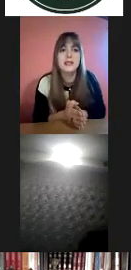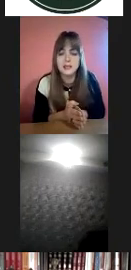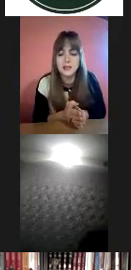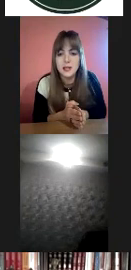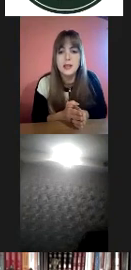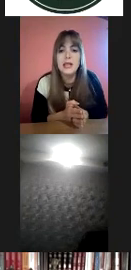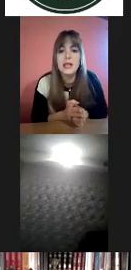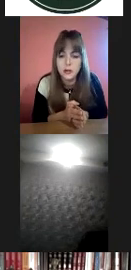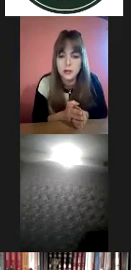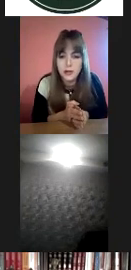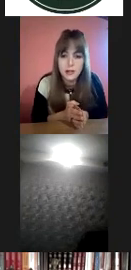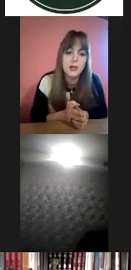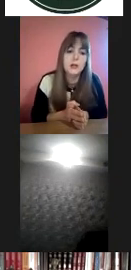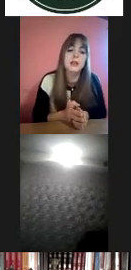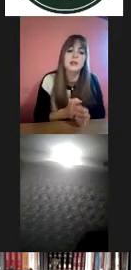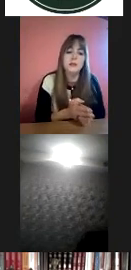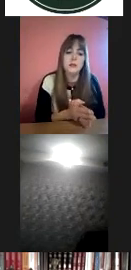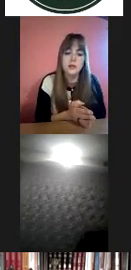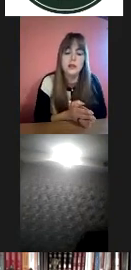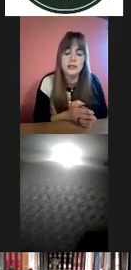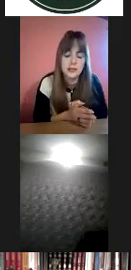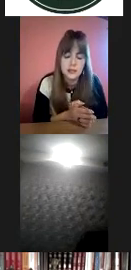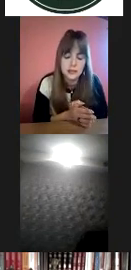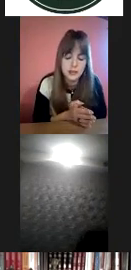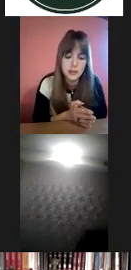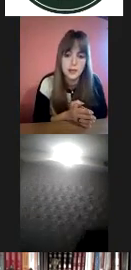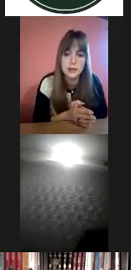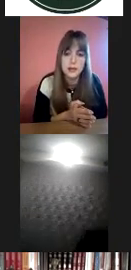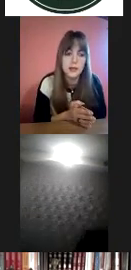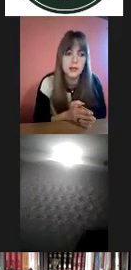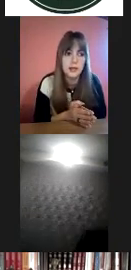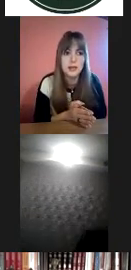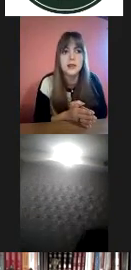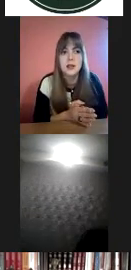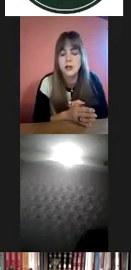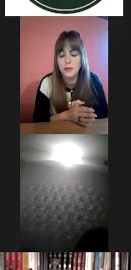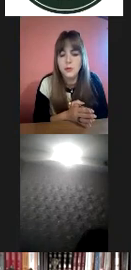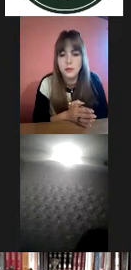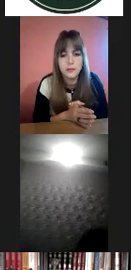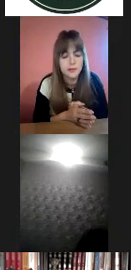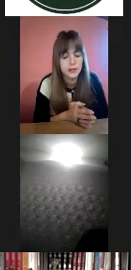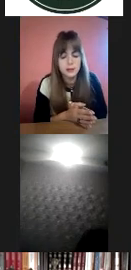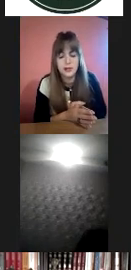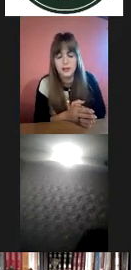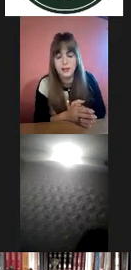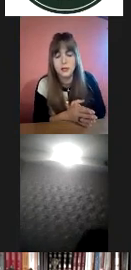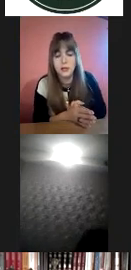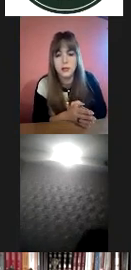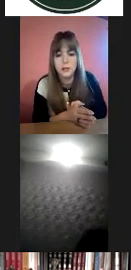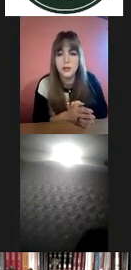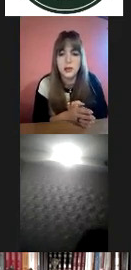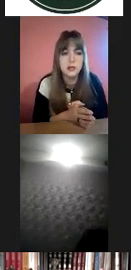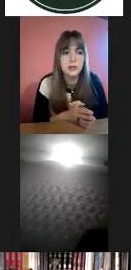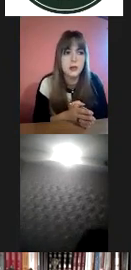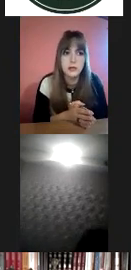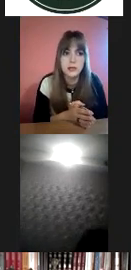una matanza enorme como la que se vivió en el 76, a través de cámaras de gas, o mismo, terrible, yo lo he visto,